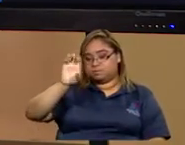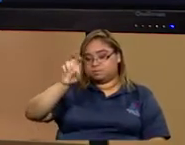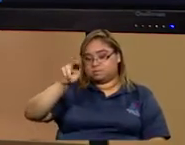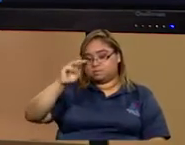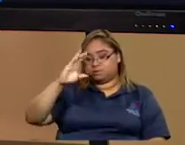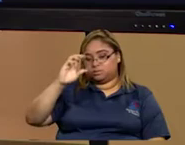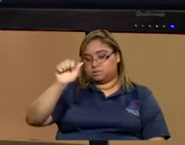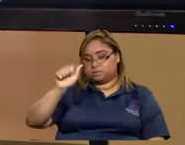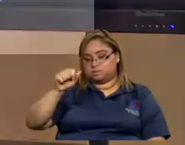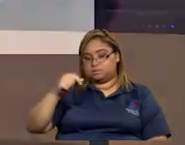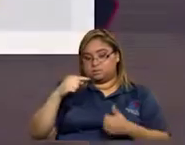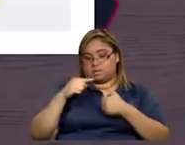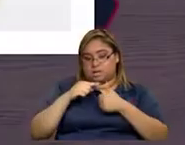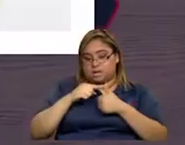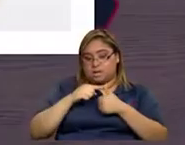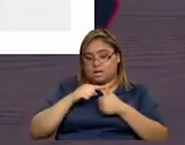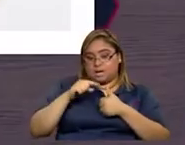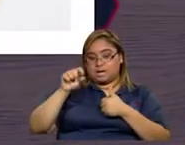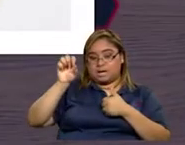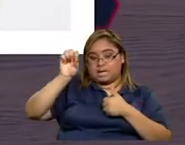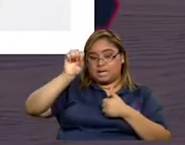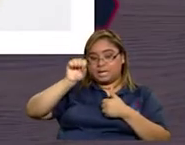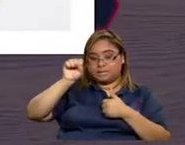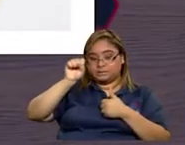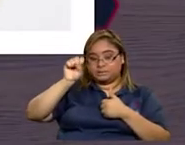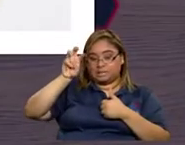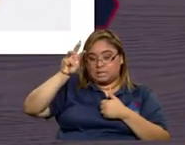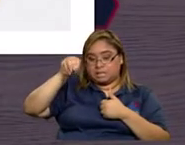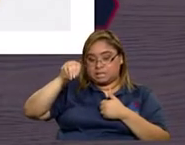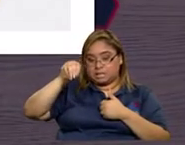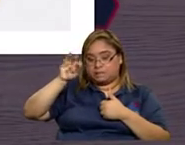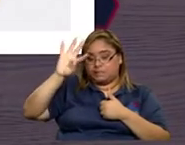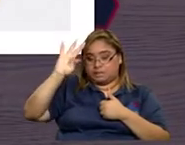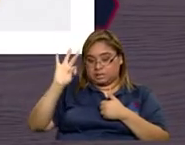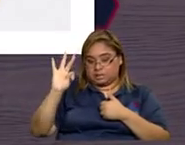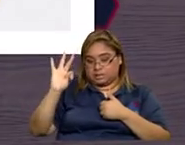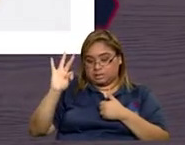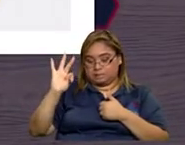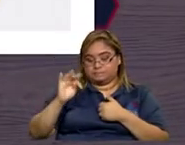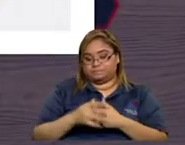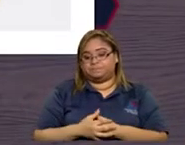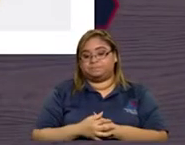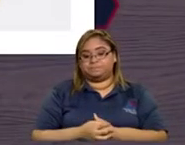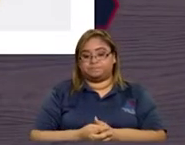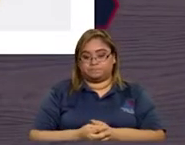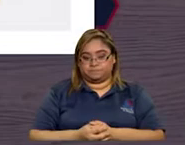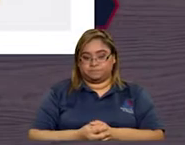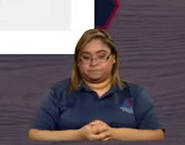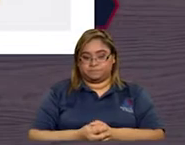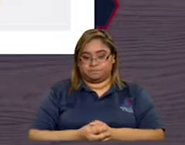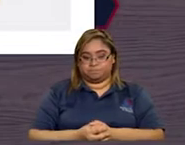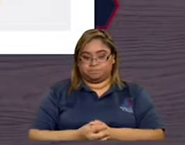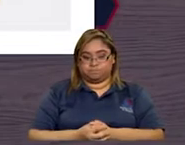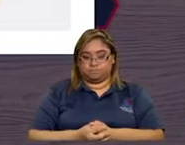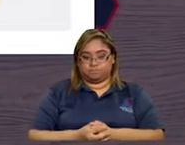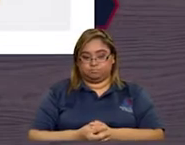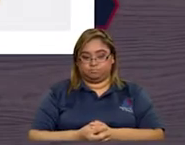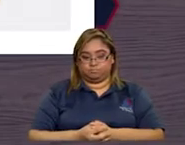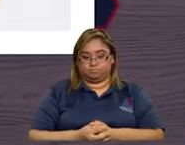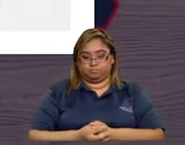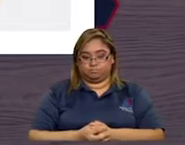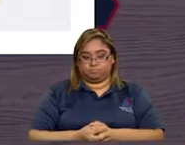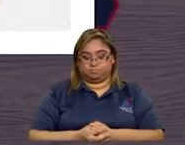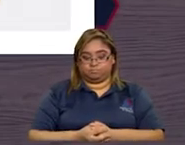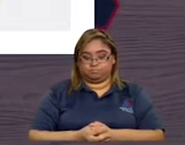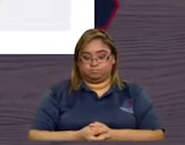tecnología de montaje superficial, lo que hemos hablado en algunas clases anteriores. Esas son las resistencias que están montadas en